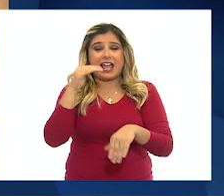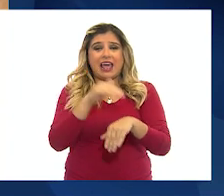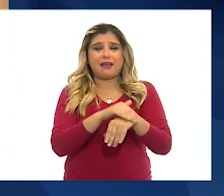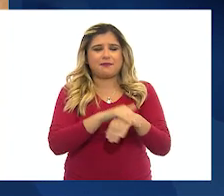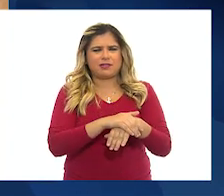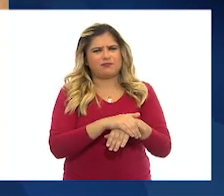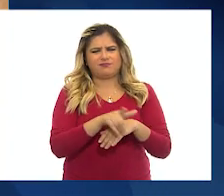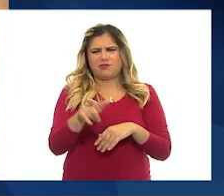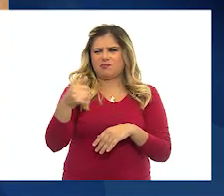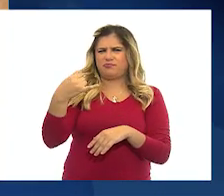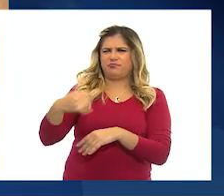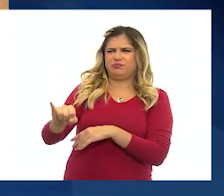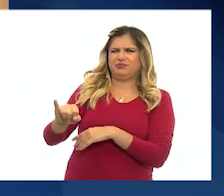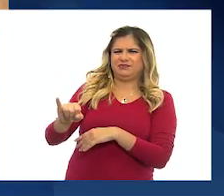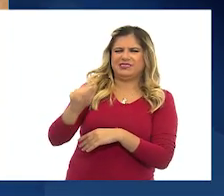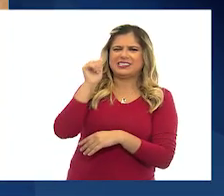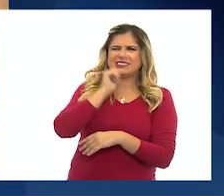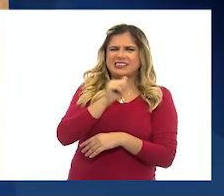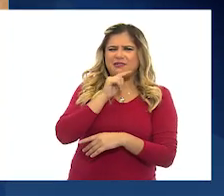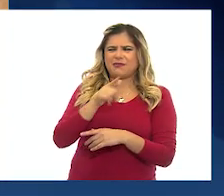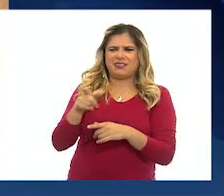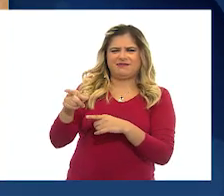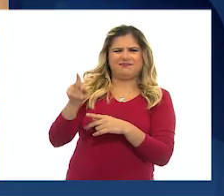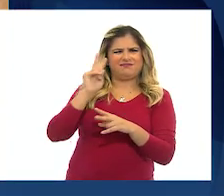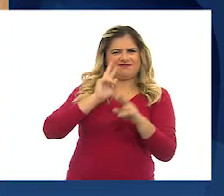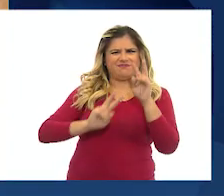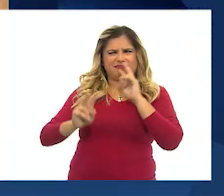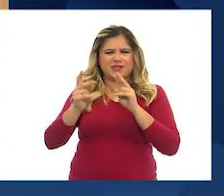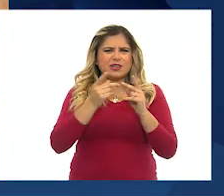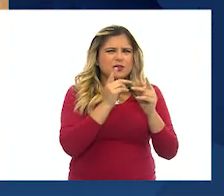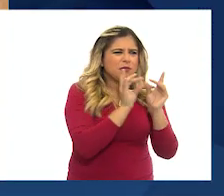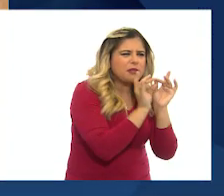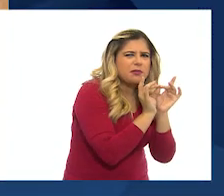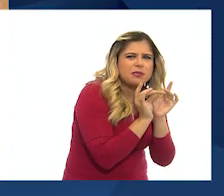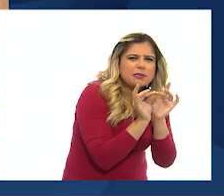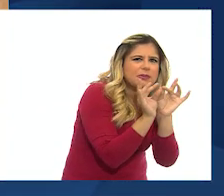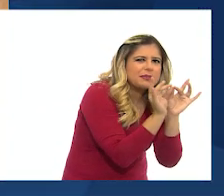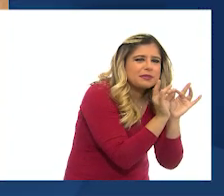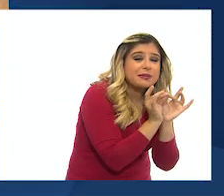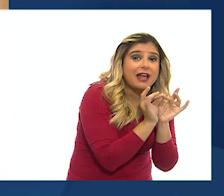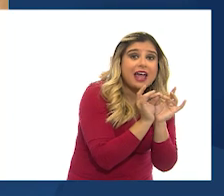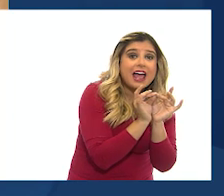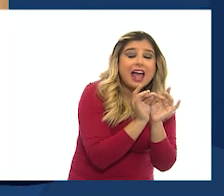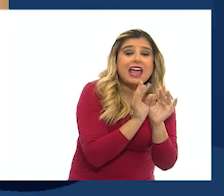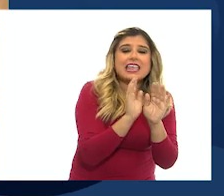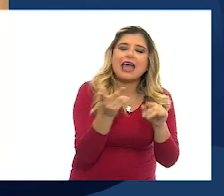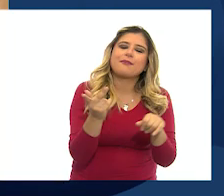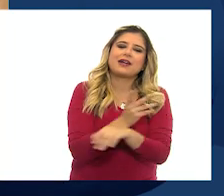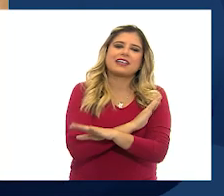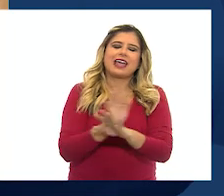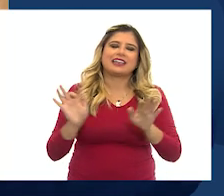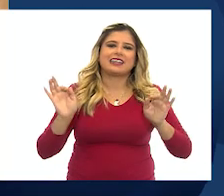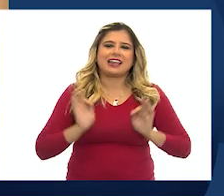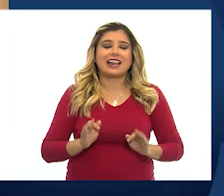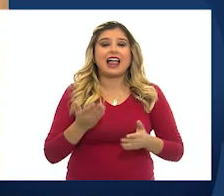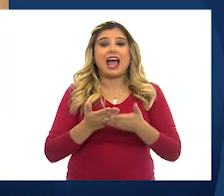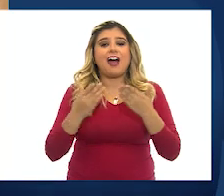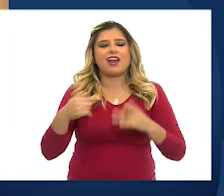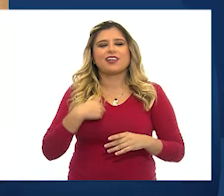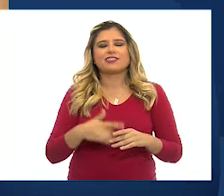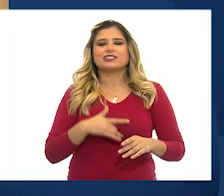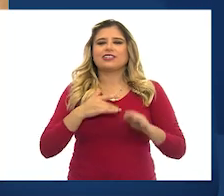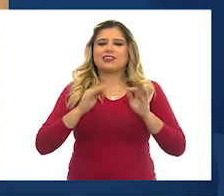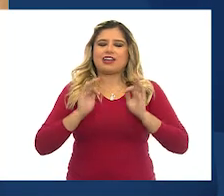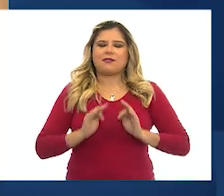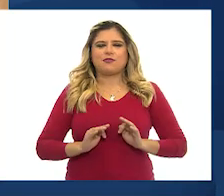censuraron esta decisión. Se hurtaban a mis miradas y sollozaban en los rincones. Felizmente ya pasó la crisis. Ahora saben que me siento